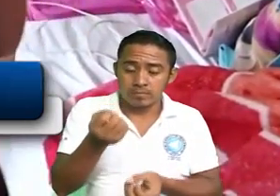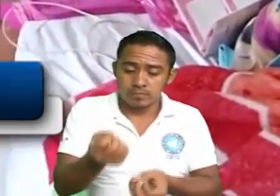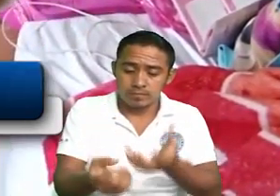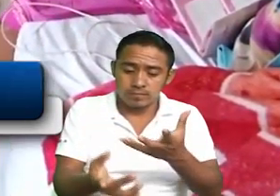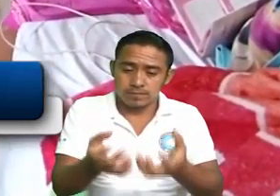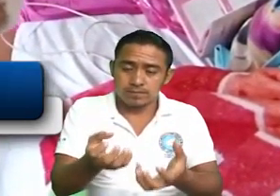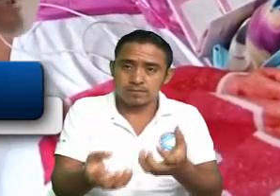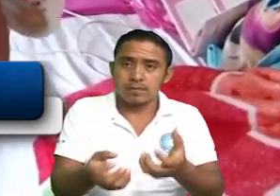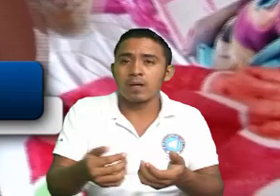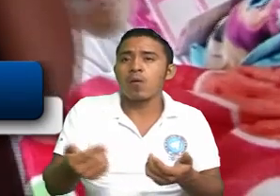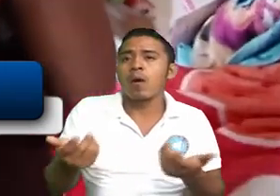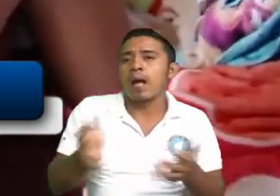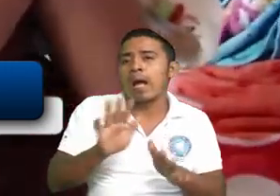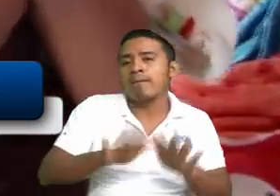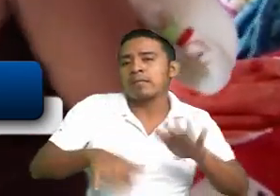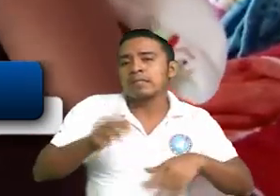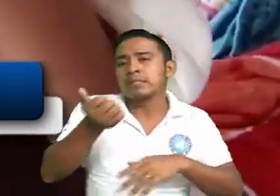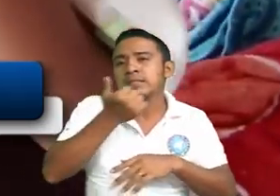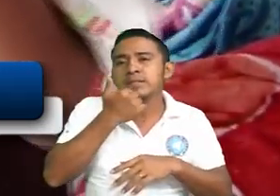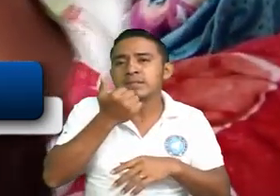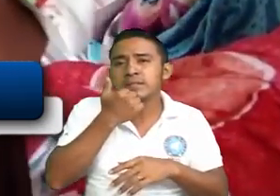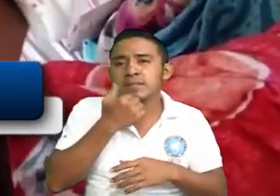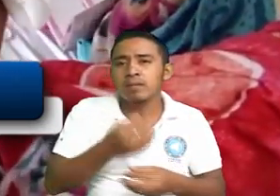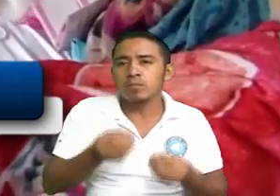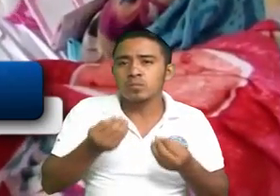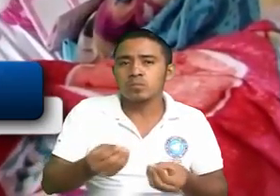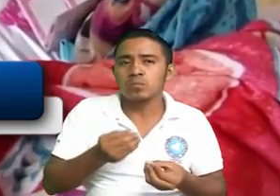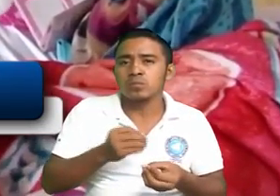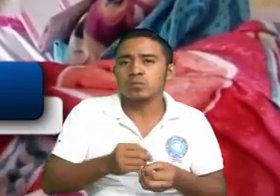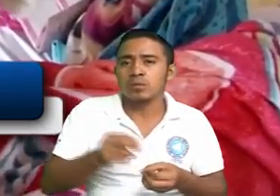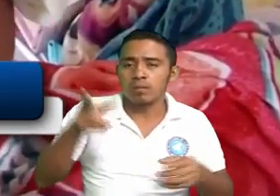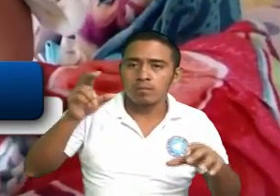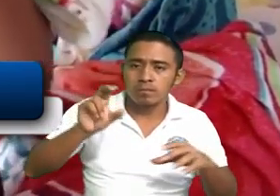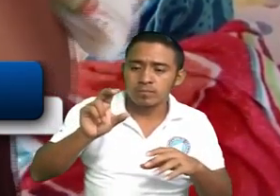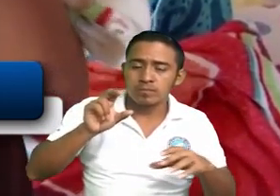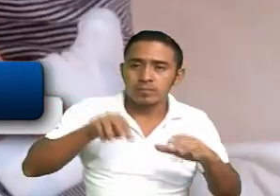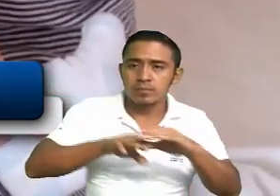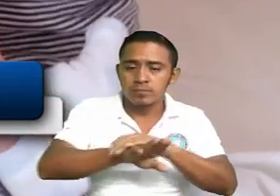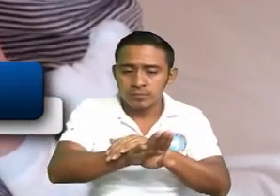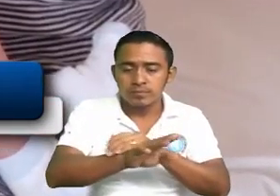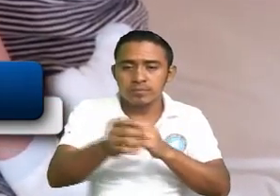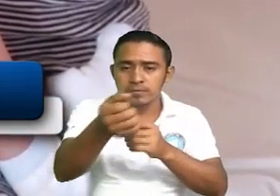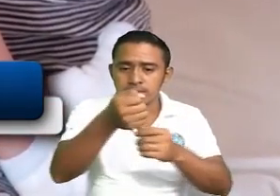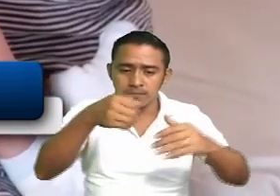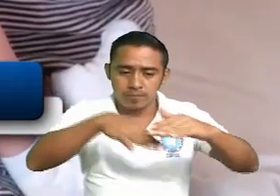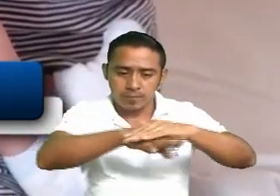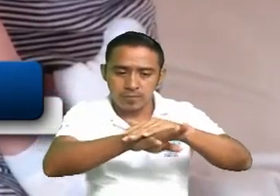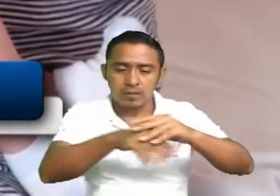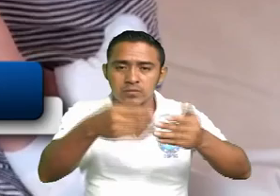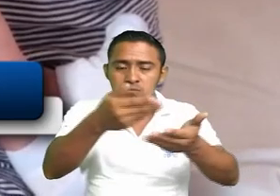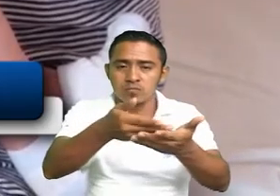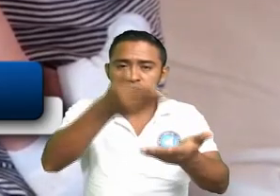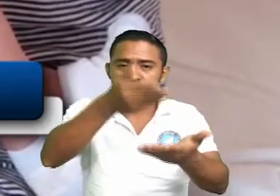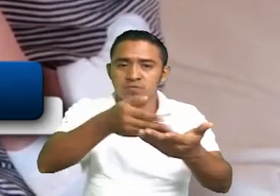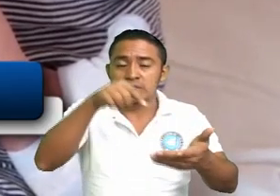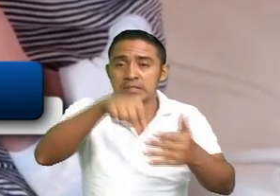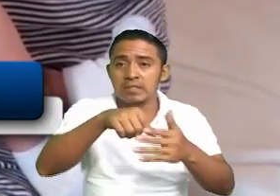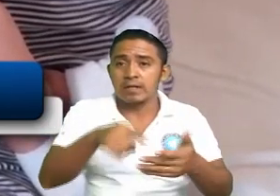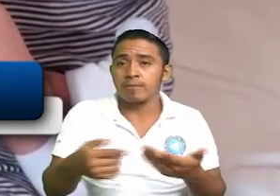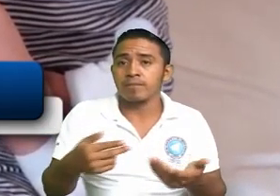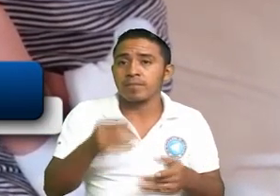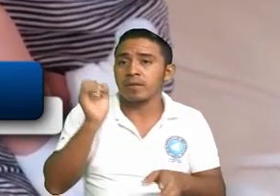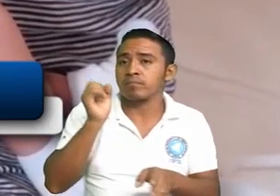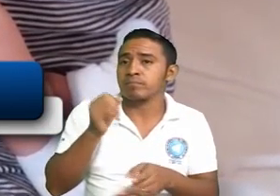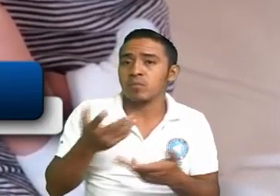bebé está en casa, usted está trabajando, a la hora de que va a tomar un frasquito de su refrigeradora para dársela a